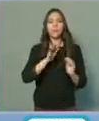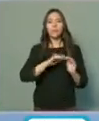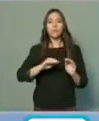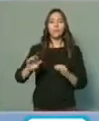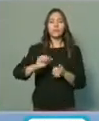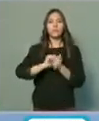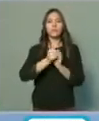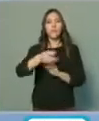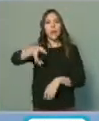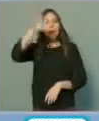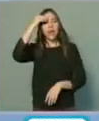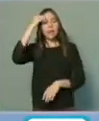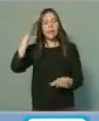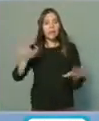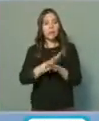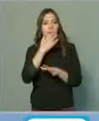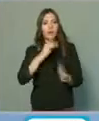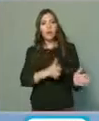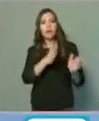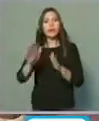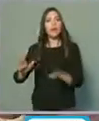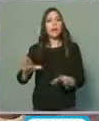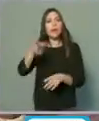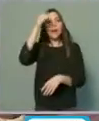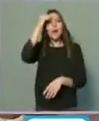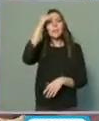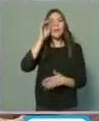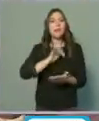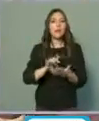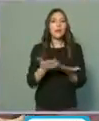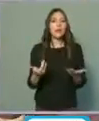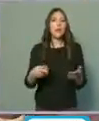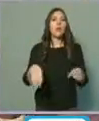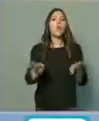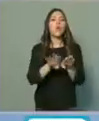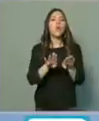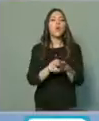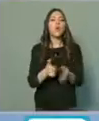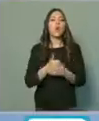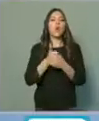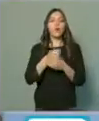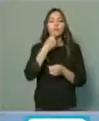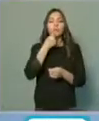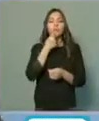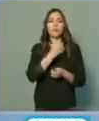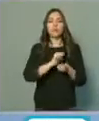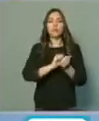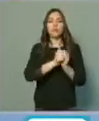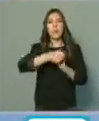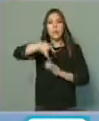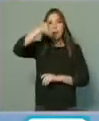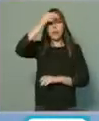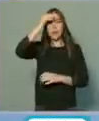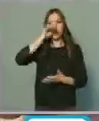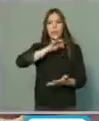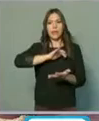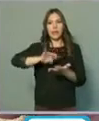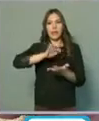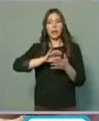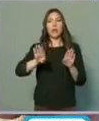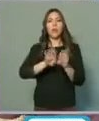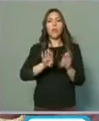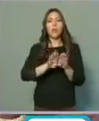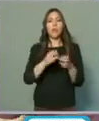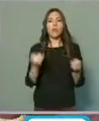aprendizaje. ¿Cómo facilitamos el que cada alumno aprenda desde el estilo del alumno, no desde el estilo del maestro? Porque